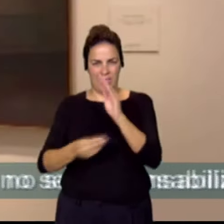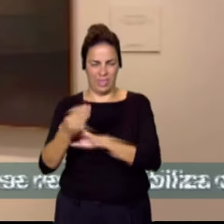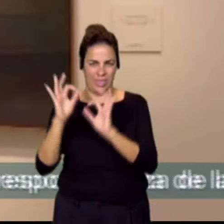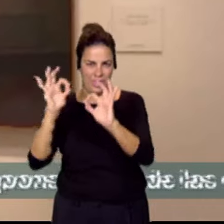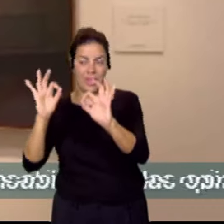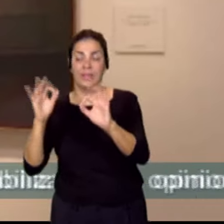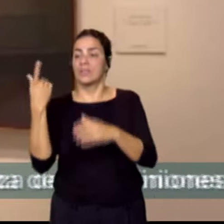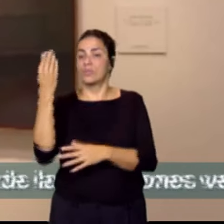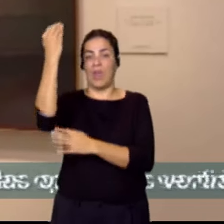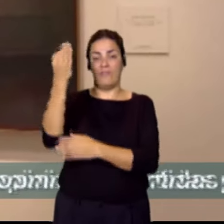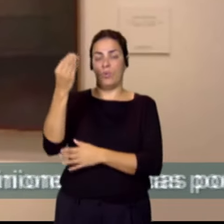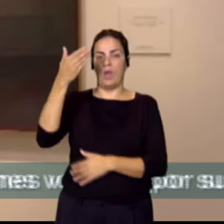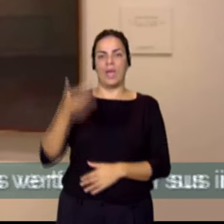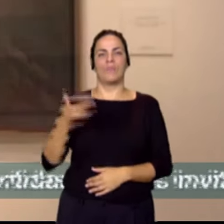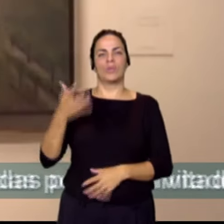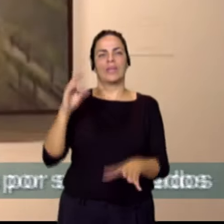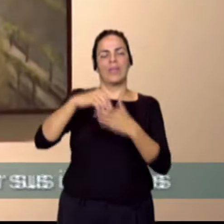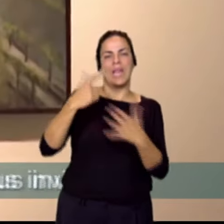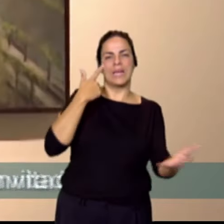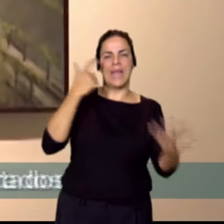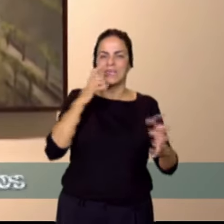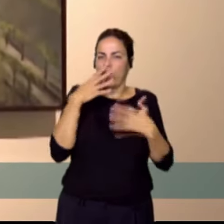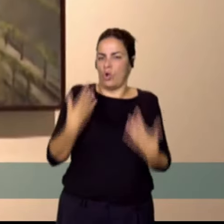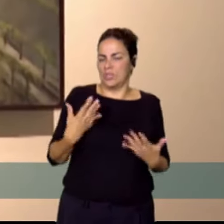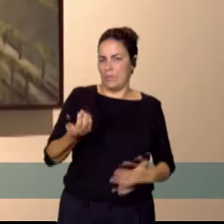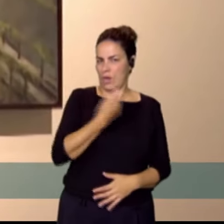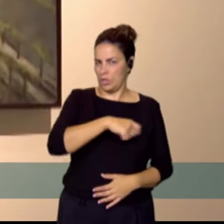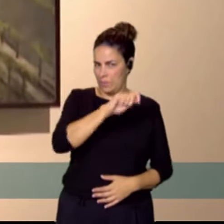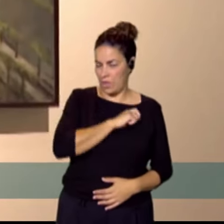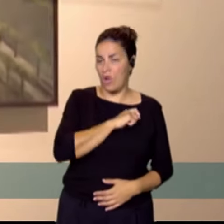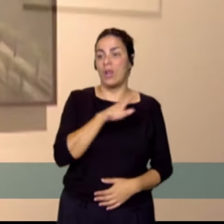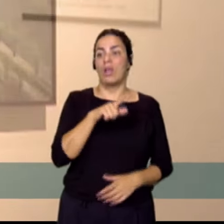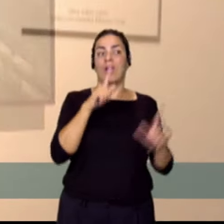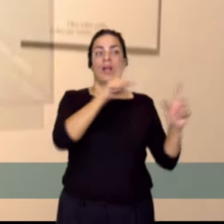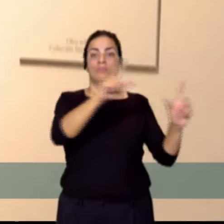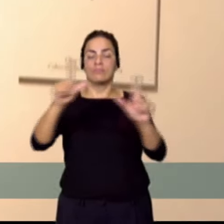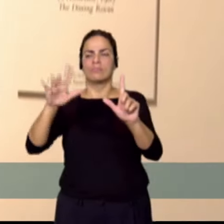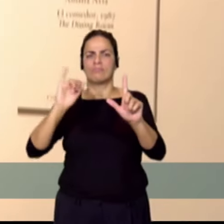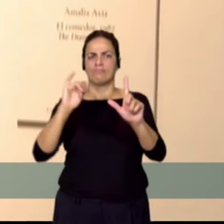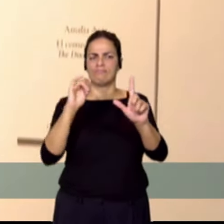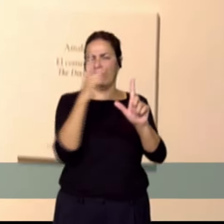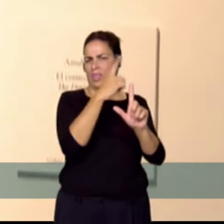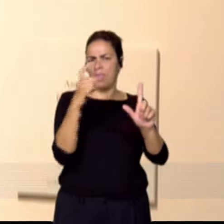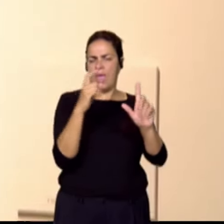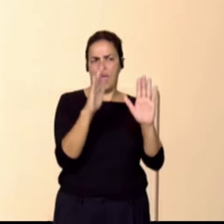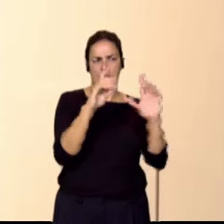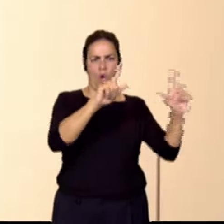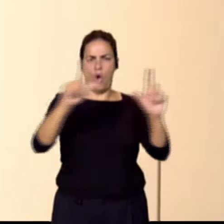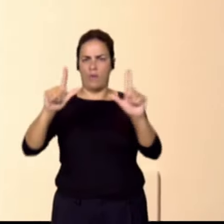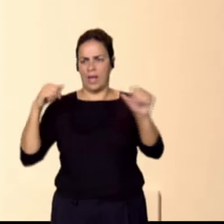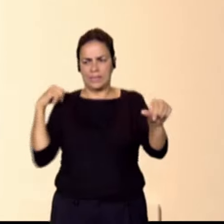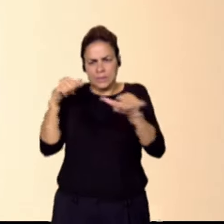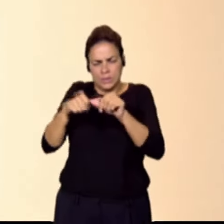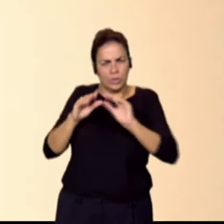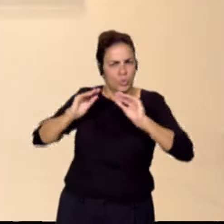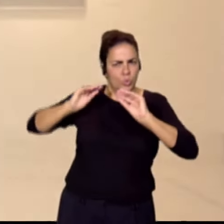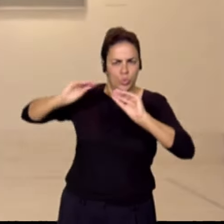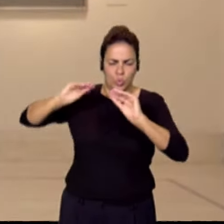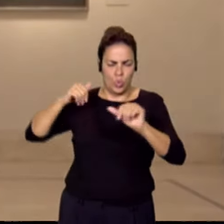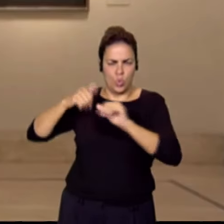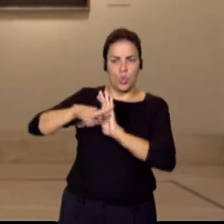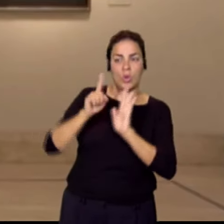figuras fundamentales del realismo contemporáneo español la exposición se compone de un centenar de obras de toda su carrera incluyendo sus